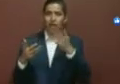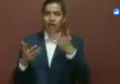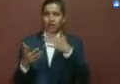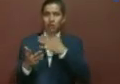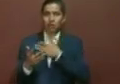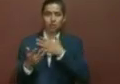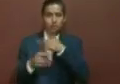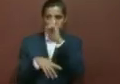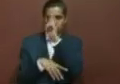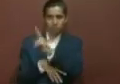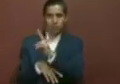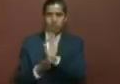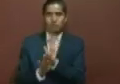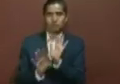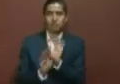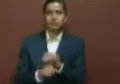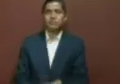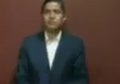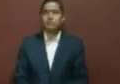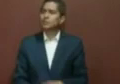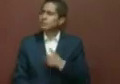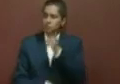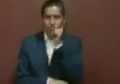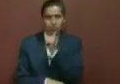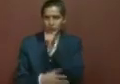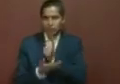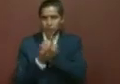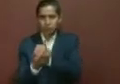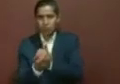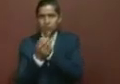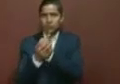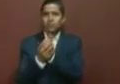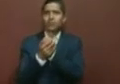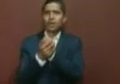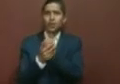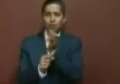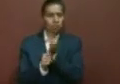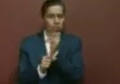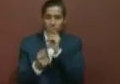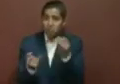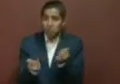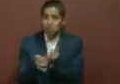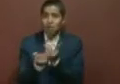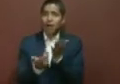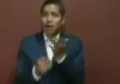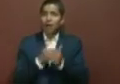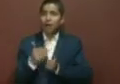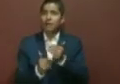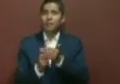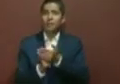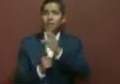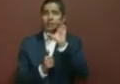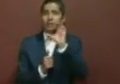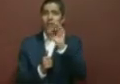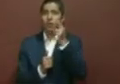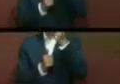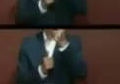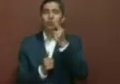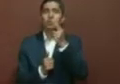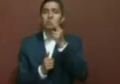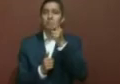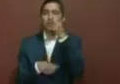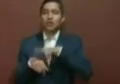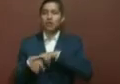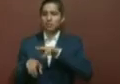mi respeto absoluto. Siempre le hemos ayudado y este no será la excepción, máximo cuando veo que el rector está haciendo todo el